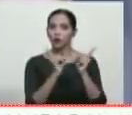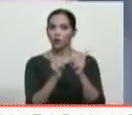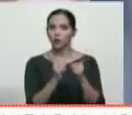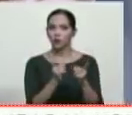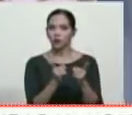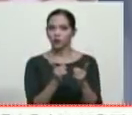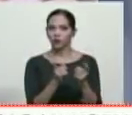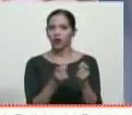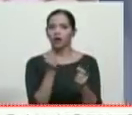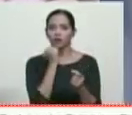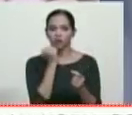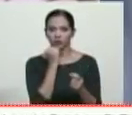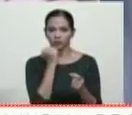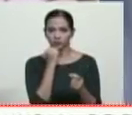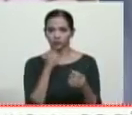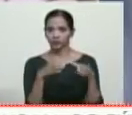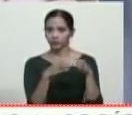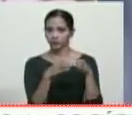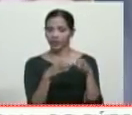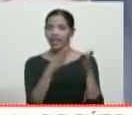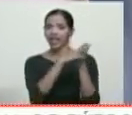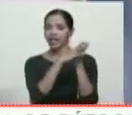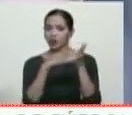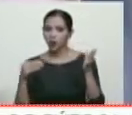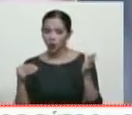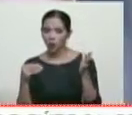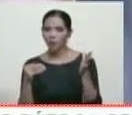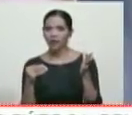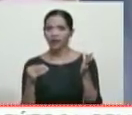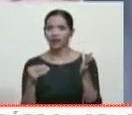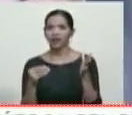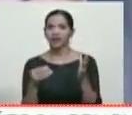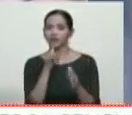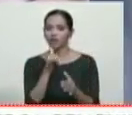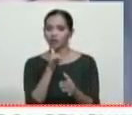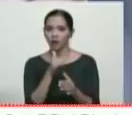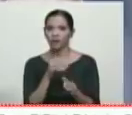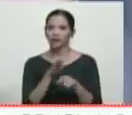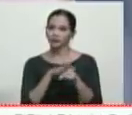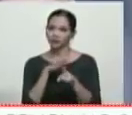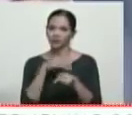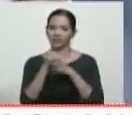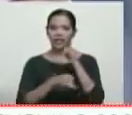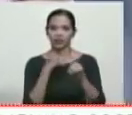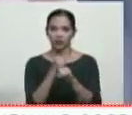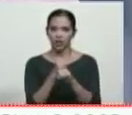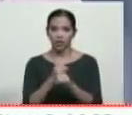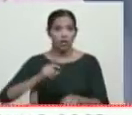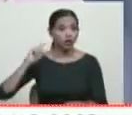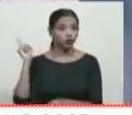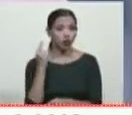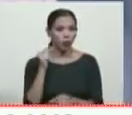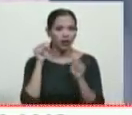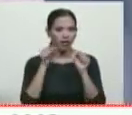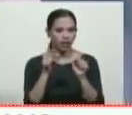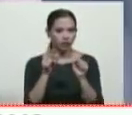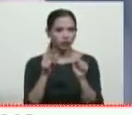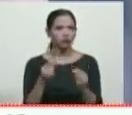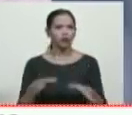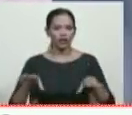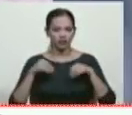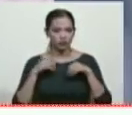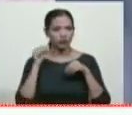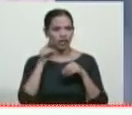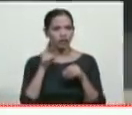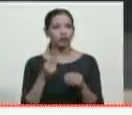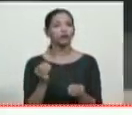Ese informe es un calco y copia del de Amnistía Internacional. Solo por eso yo asumo que es tendencioso.